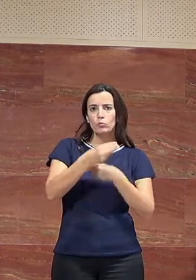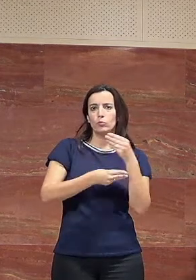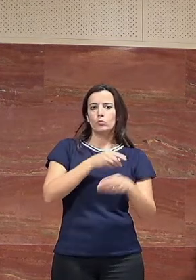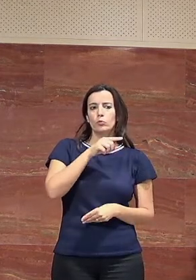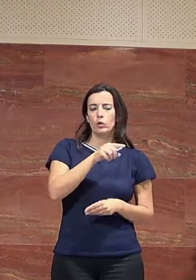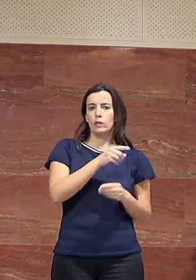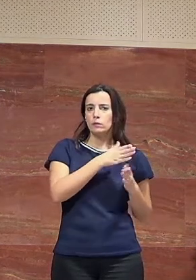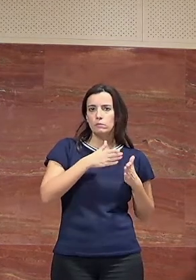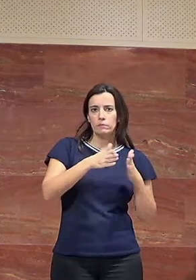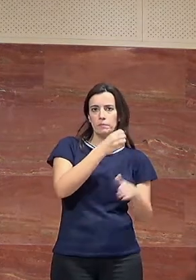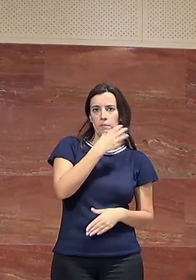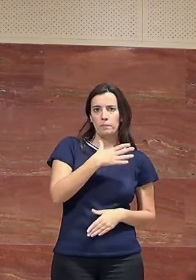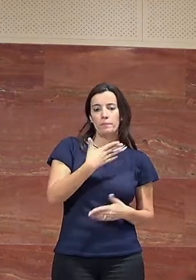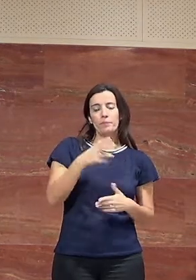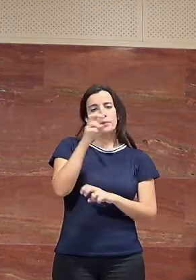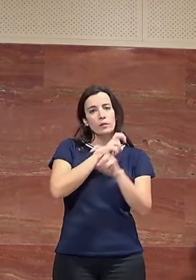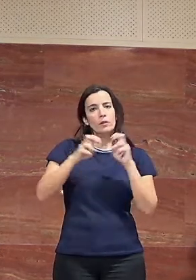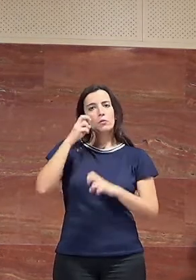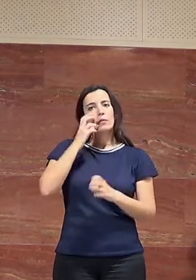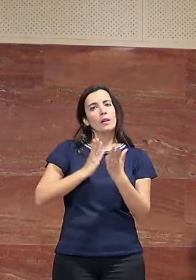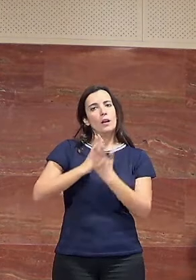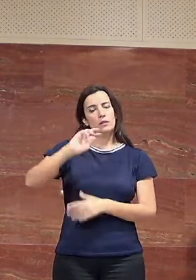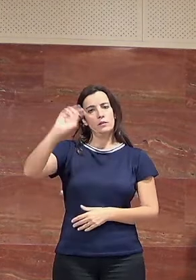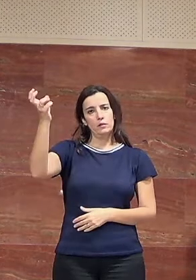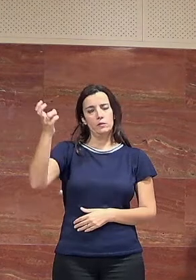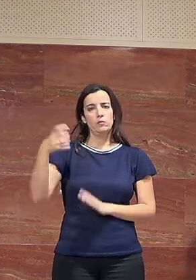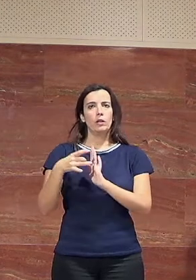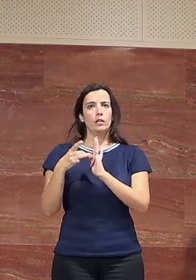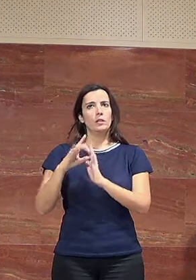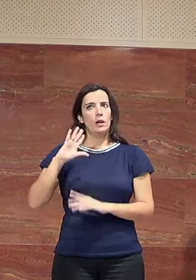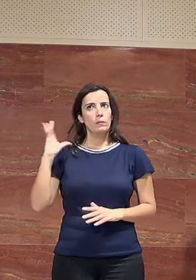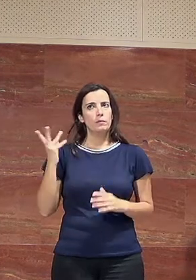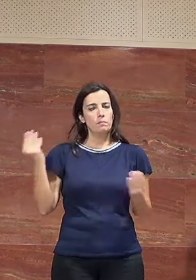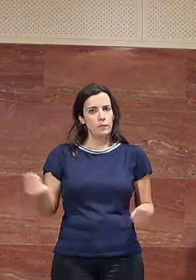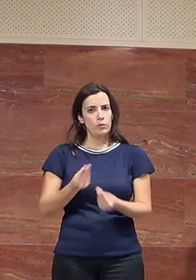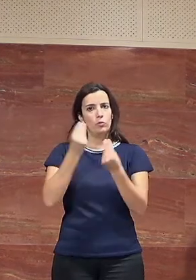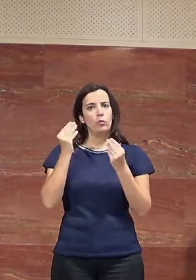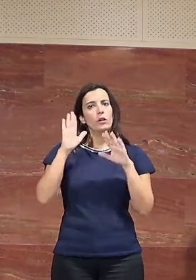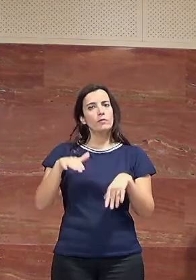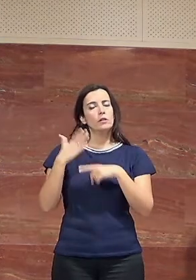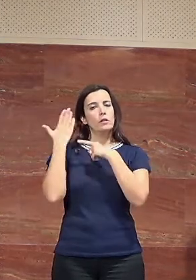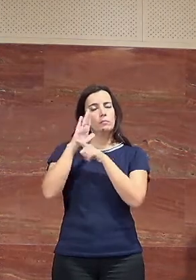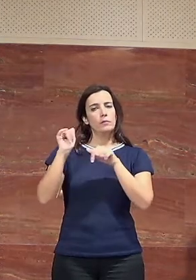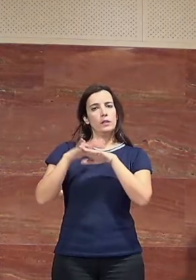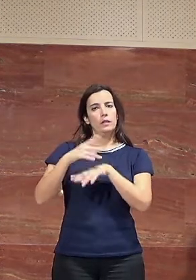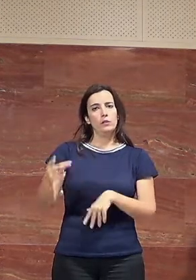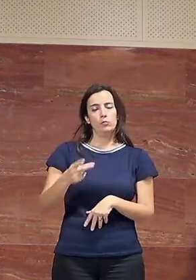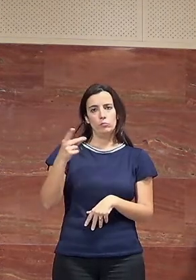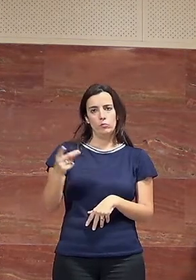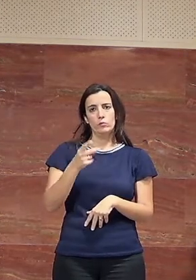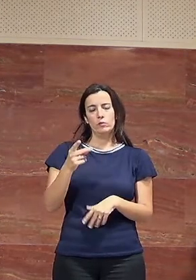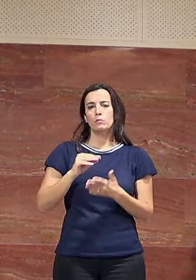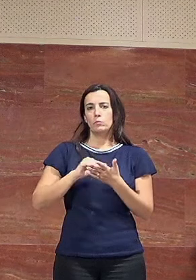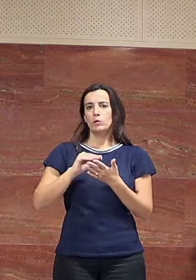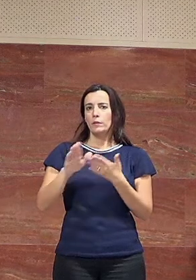implantados. Entonces, buscando una alternativa con una calidad ambiental mejor, se ha planteado esta otra red secundaria que en muchos casos es